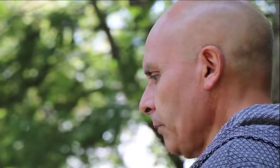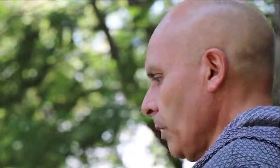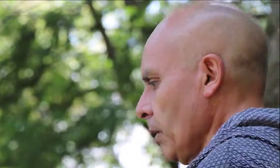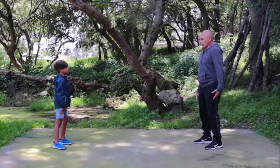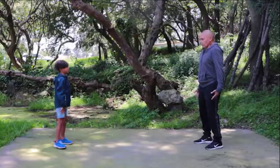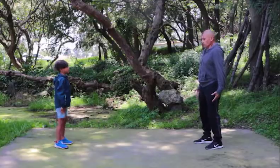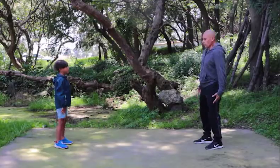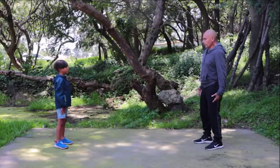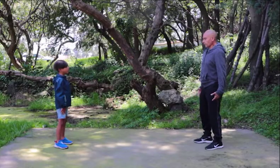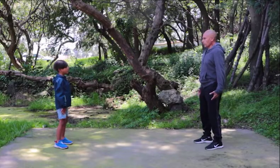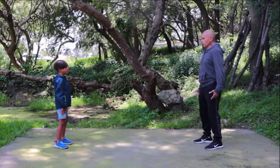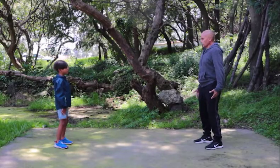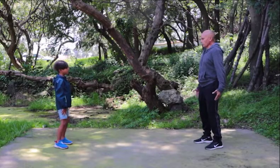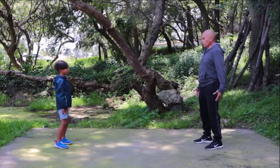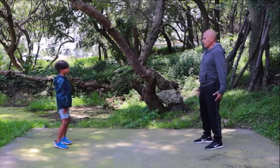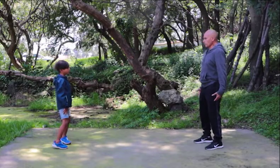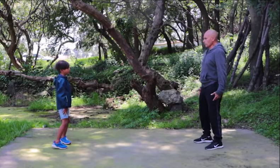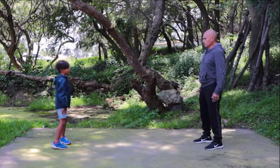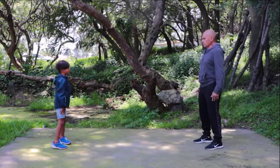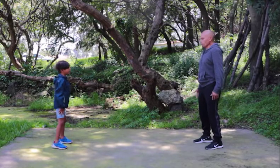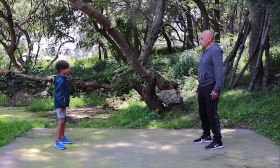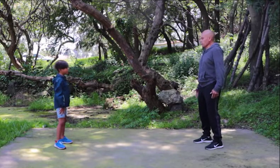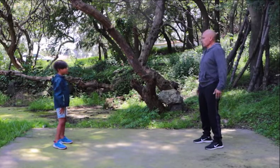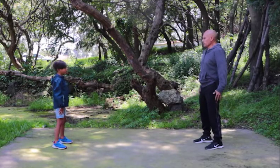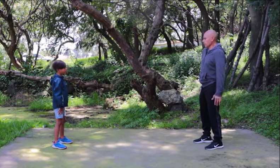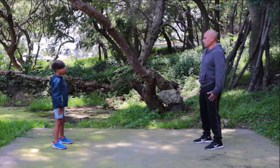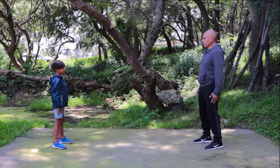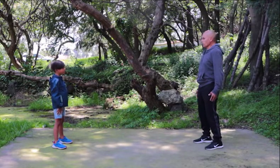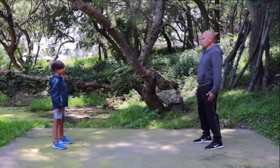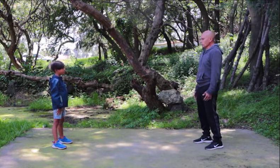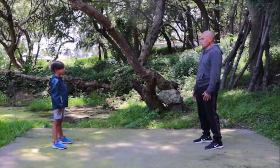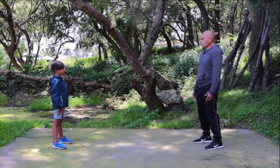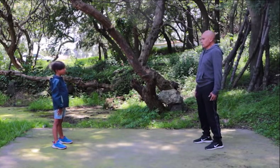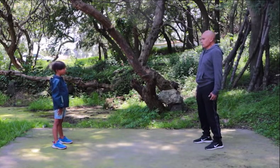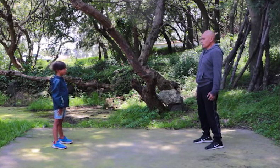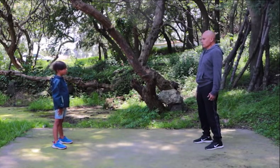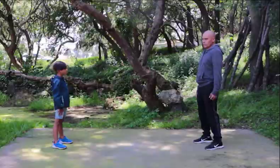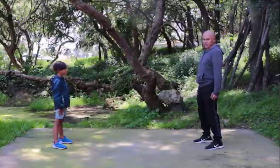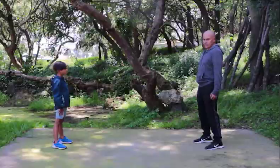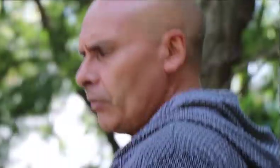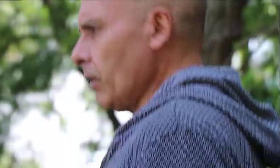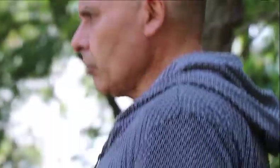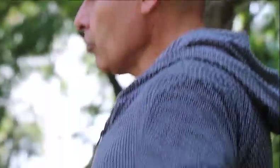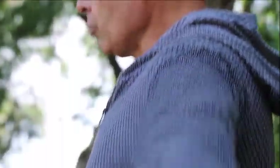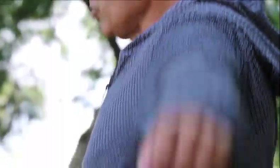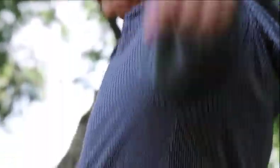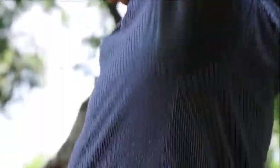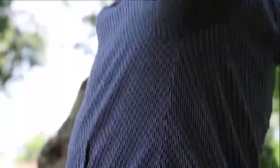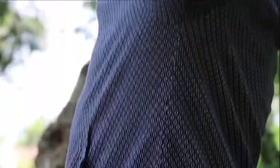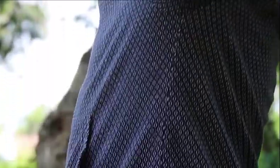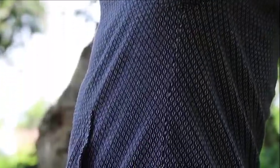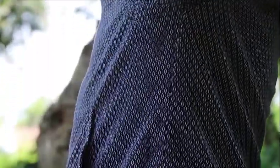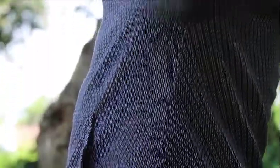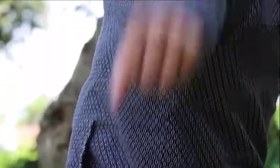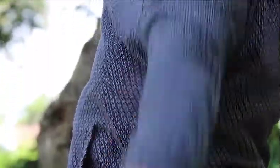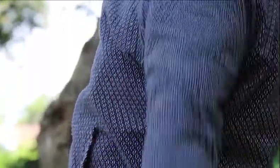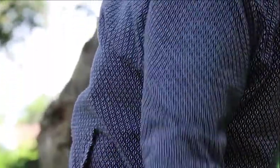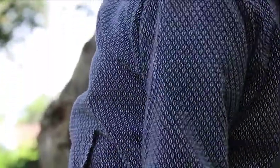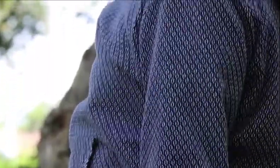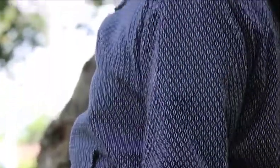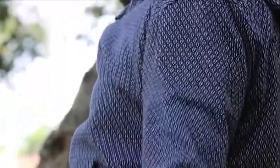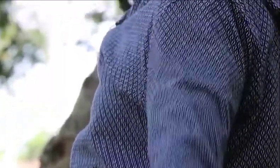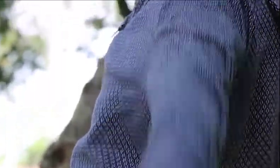parar, vamos a abrir el compás de una forma que sintamos relajados y vamos a elevar los